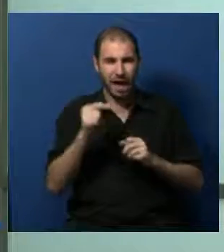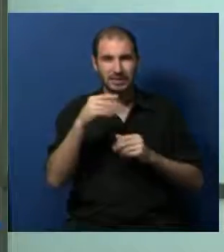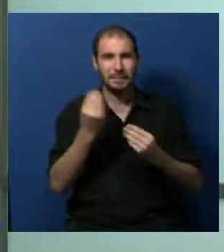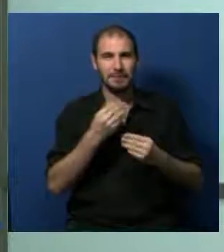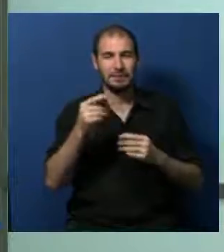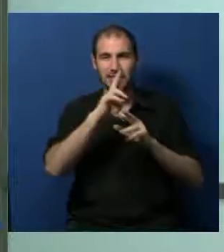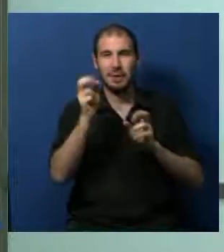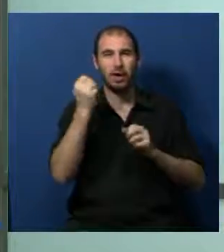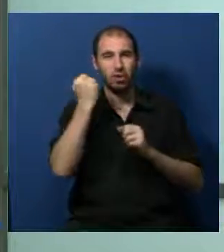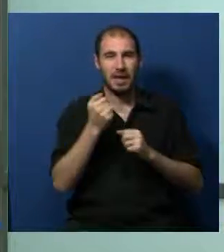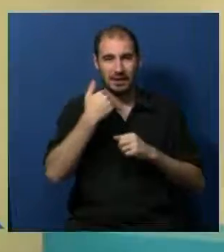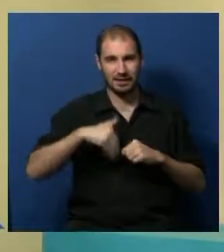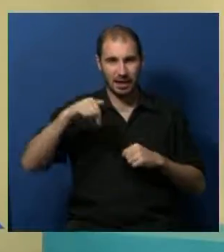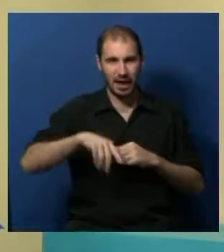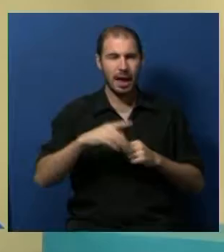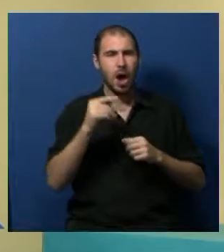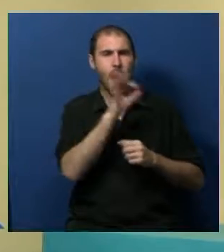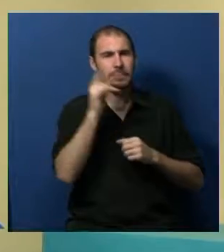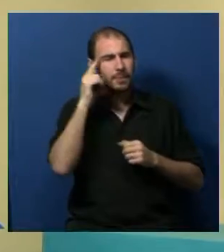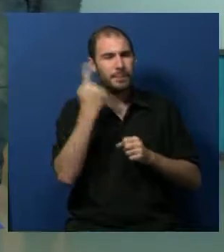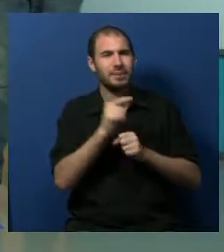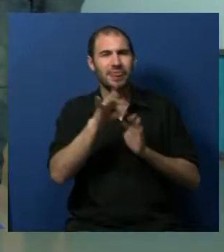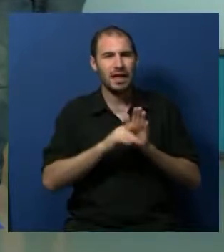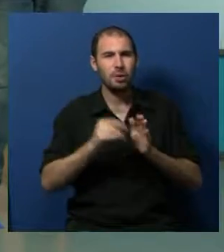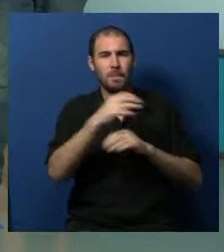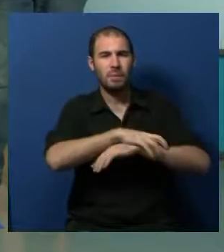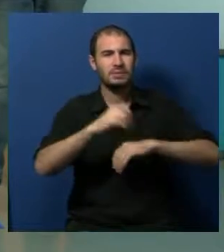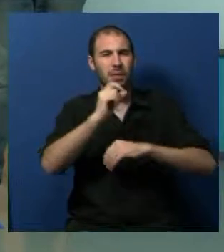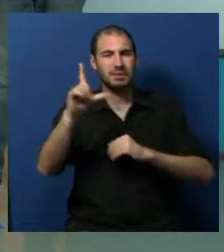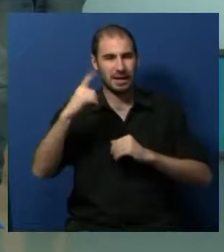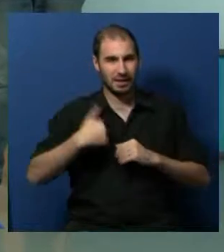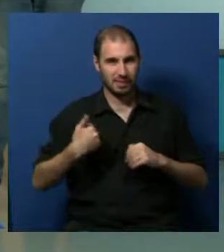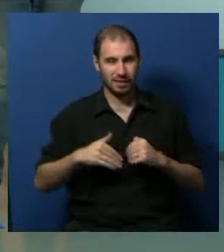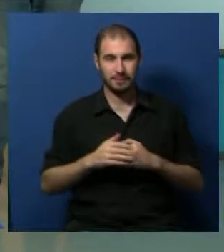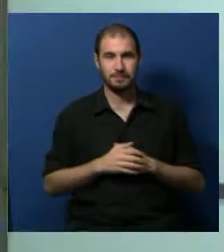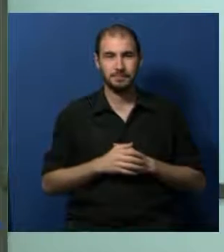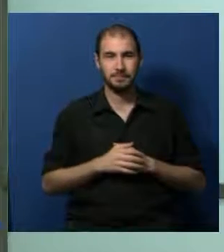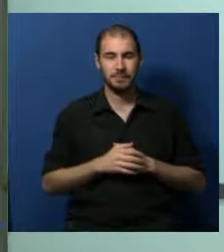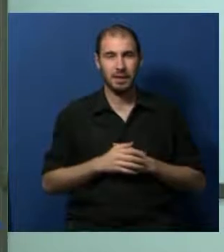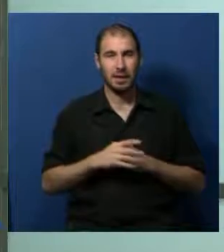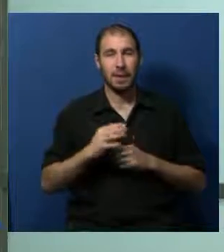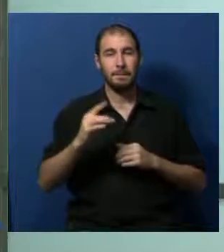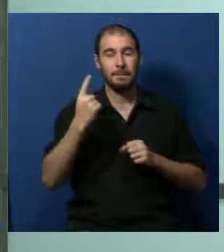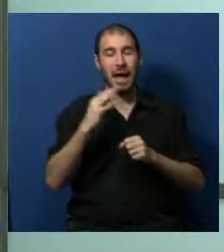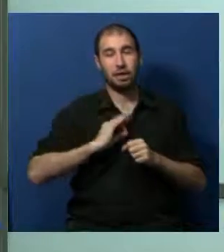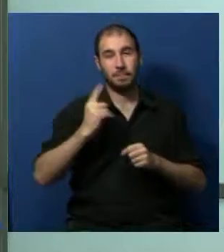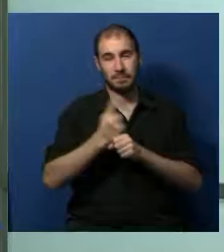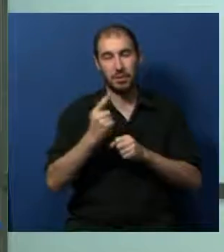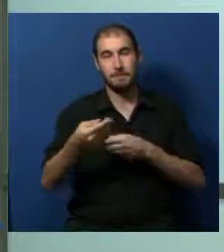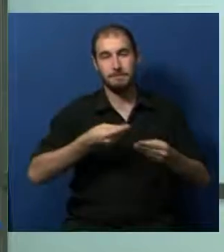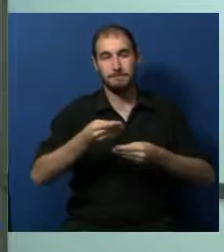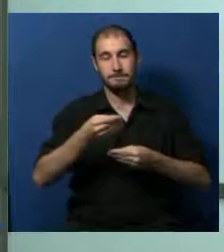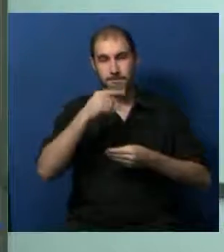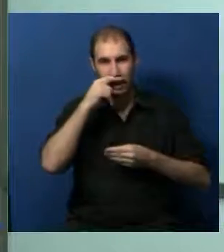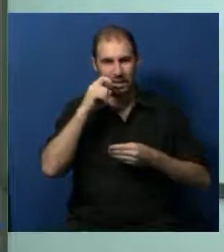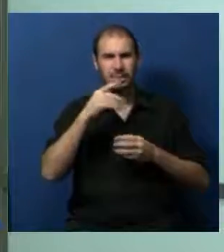pasan económicamente en la Argentina. Tu primera mirada sobre estos datos: creció la pobreza en la Argentina en el primer año de la gestión de Mauricio Macri.